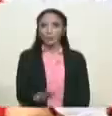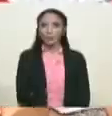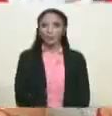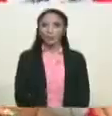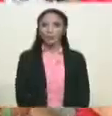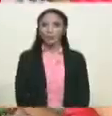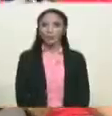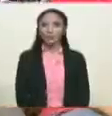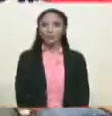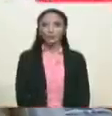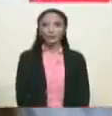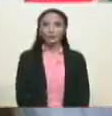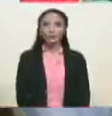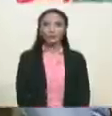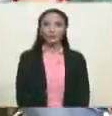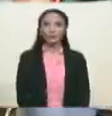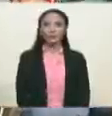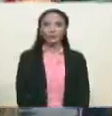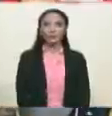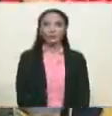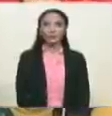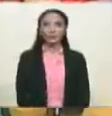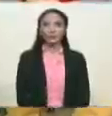Con mucha honestidad.